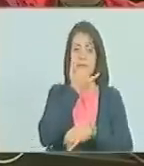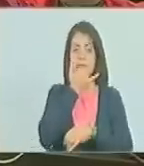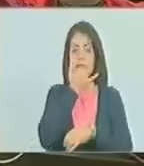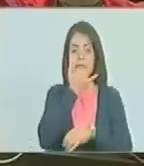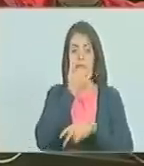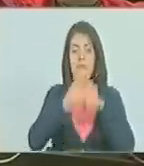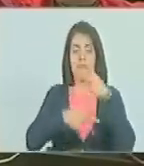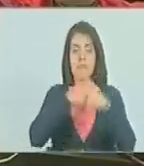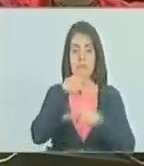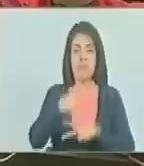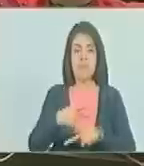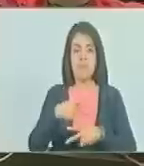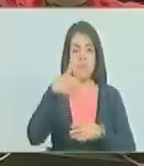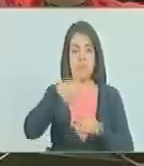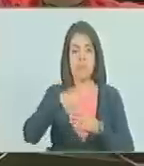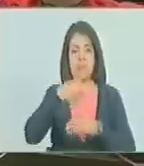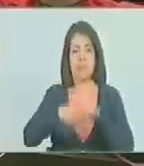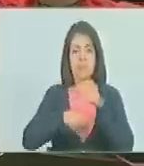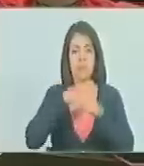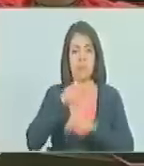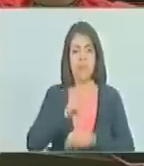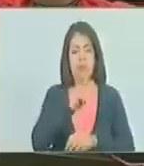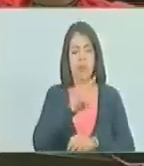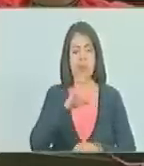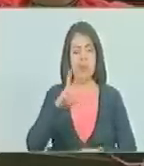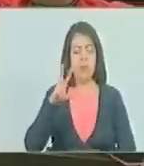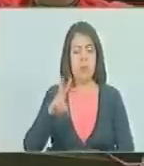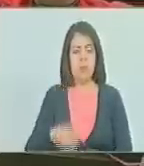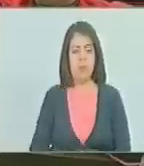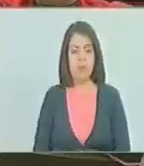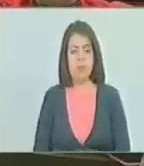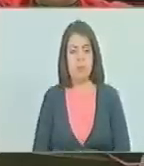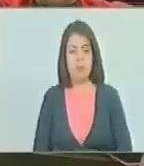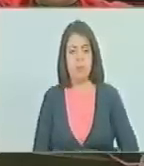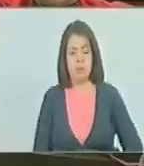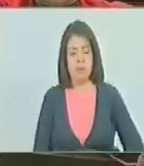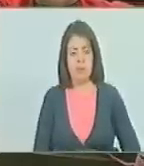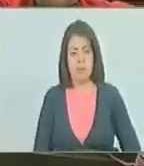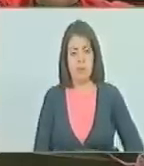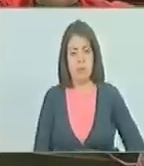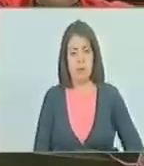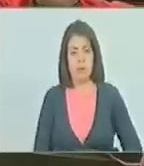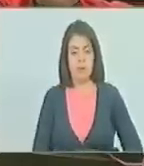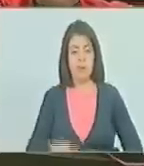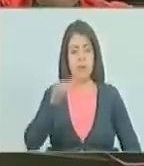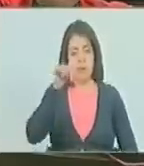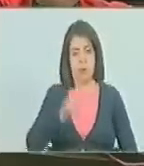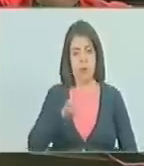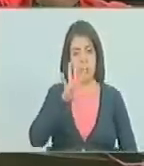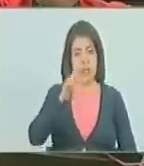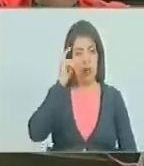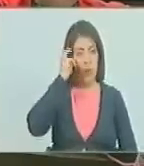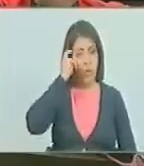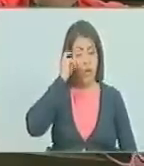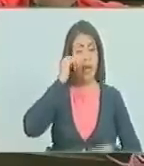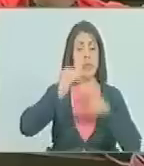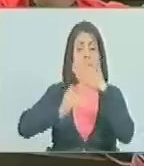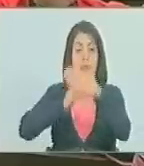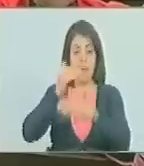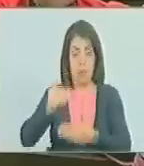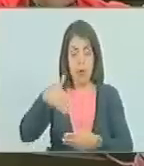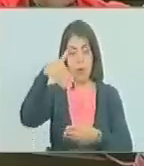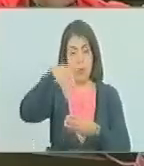del proceso electoral que se llevó a cabo en la UCB. Hoy, a 5 días después